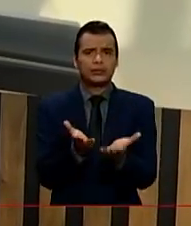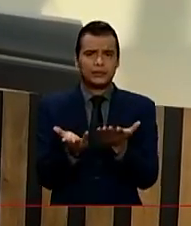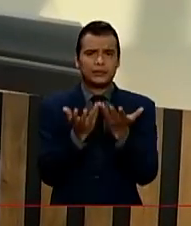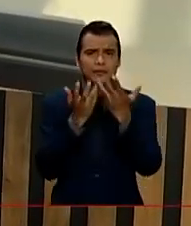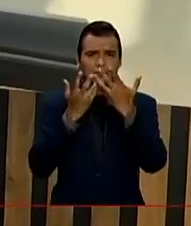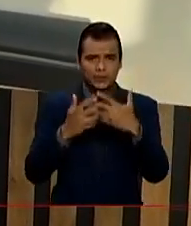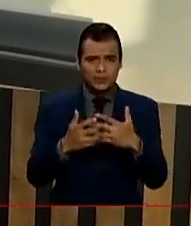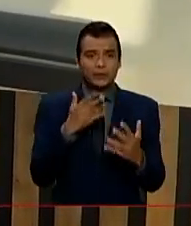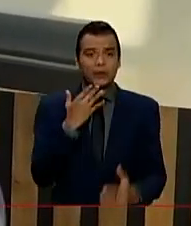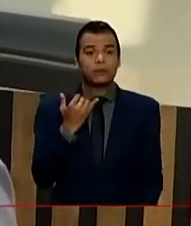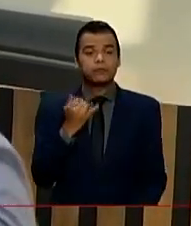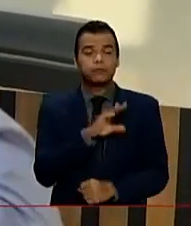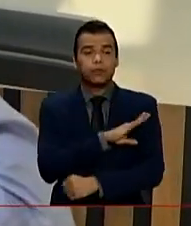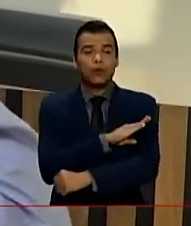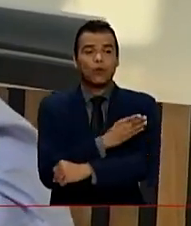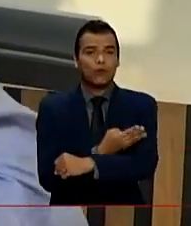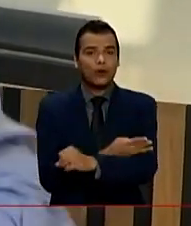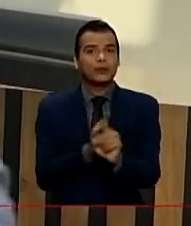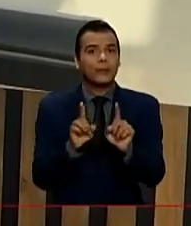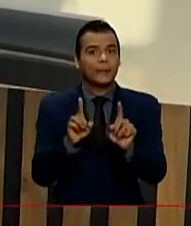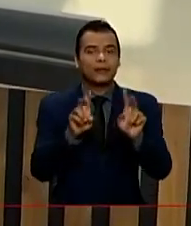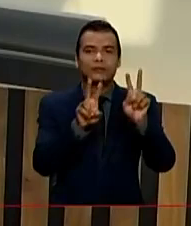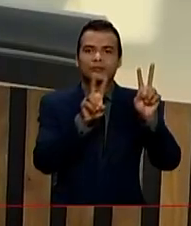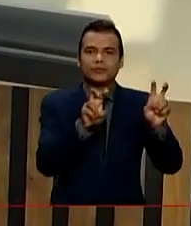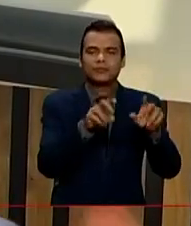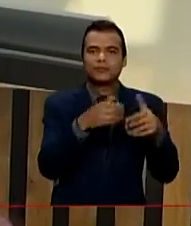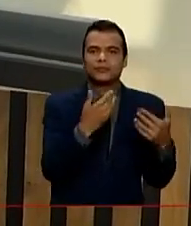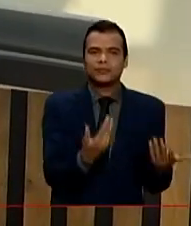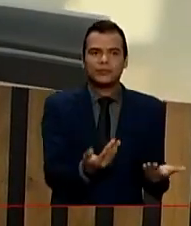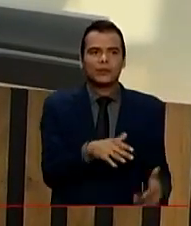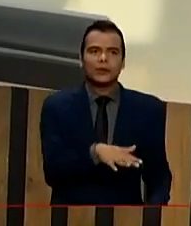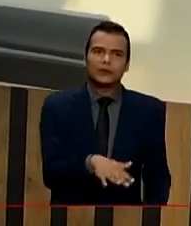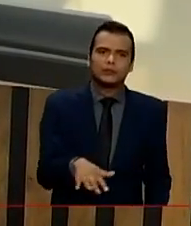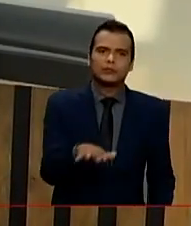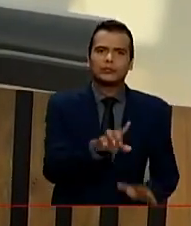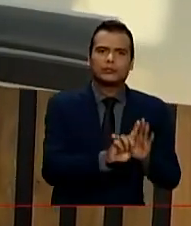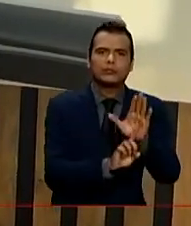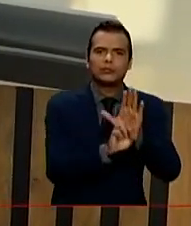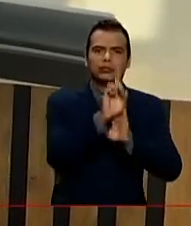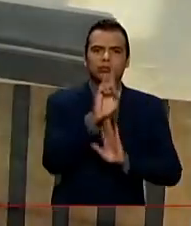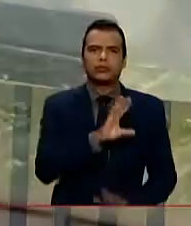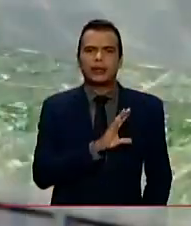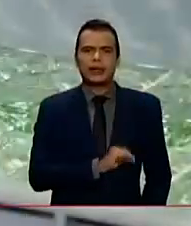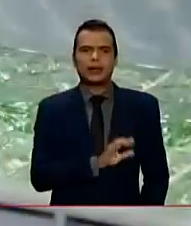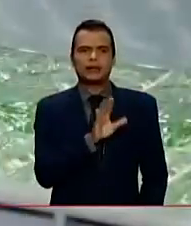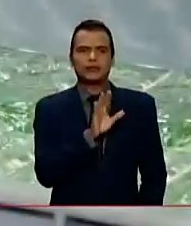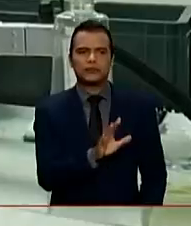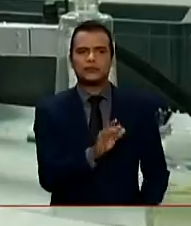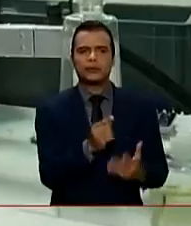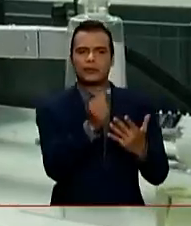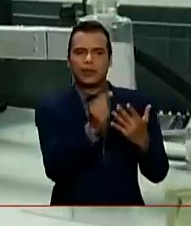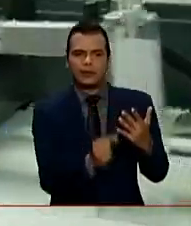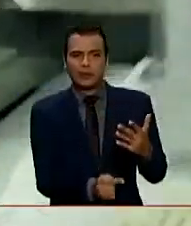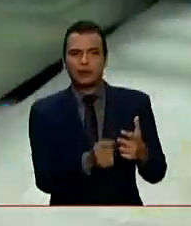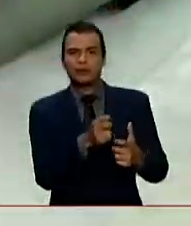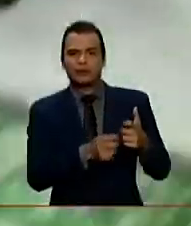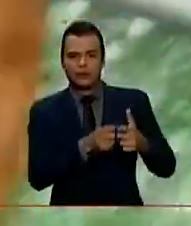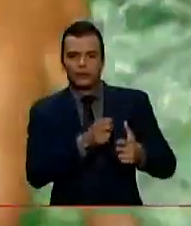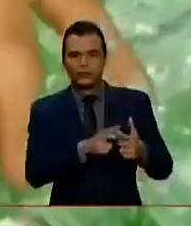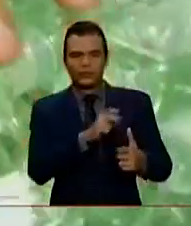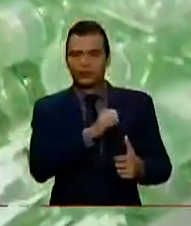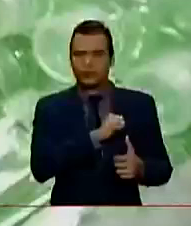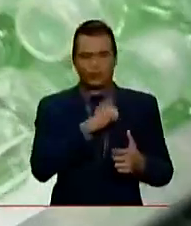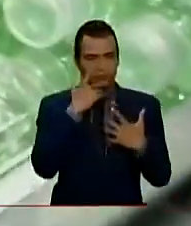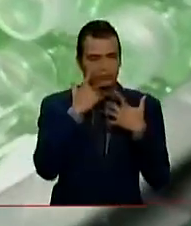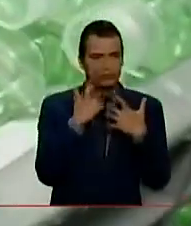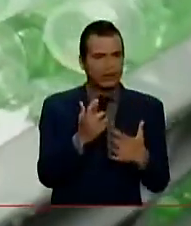del país. Pero en los aspectos relacionados con el proceso de desarrollo productivo de la ciudad, tenemos varios desafíos. El más alarmante